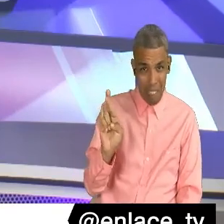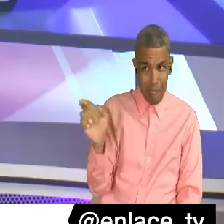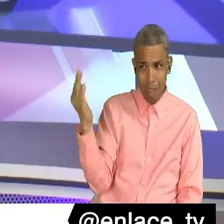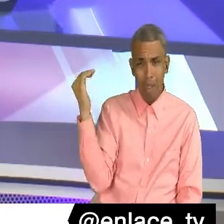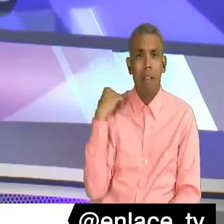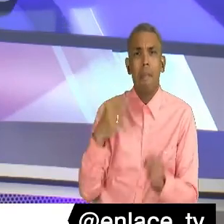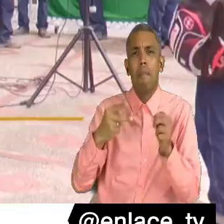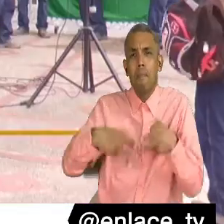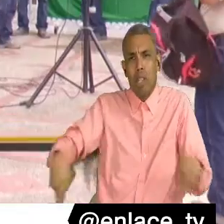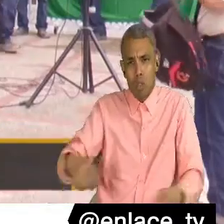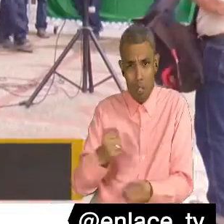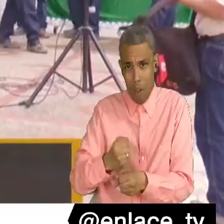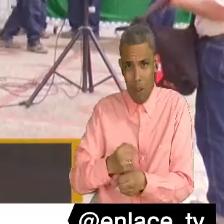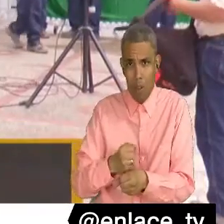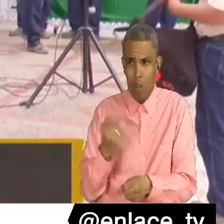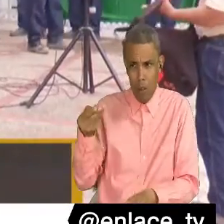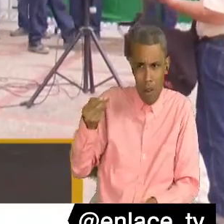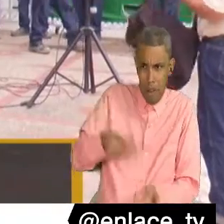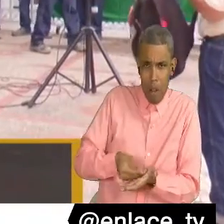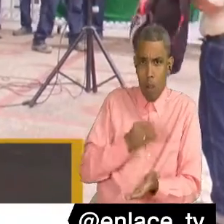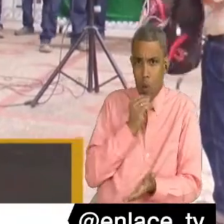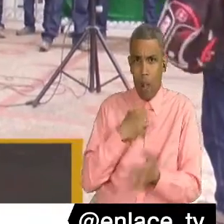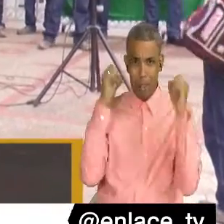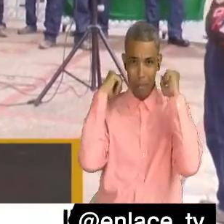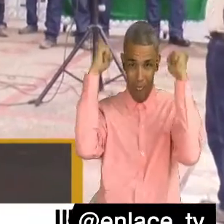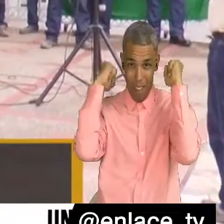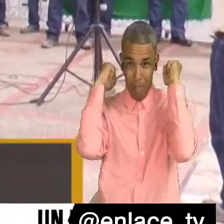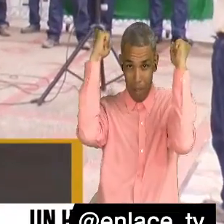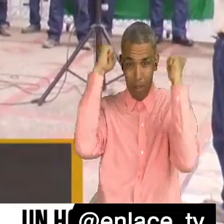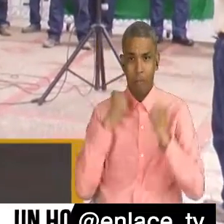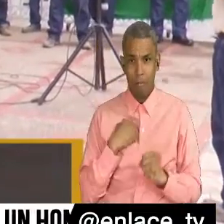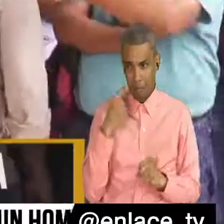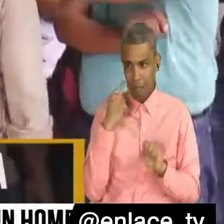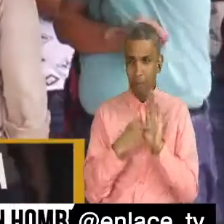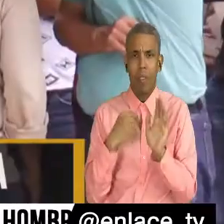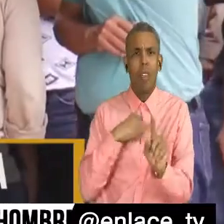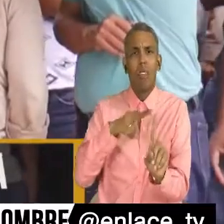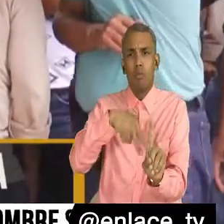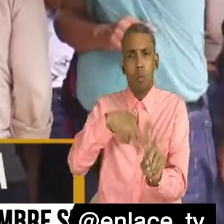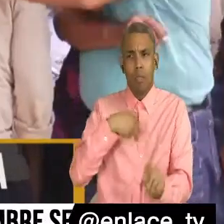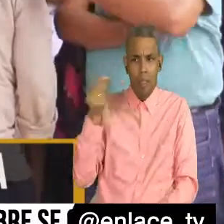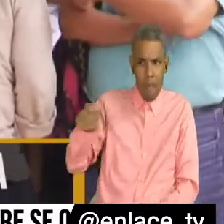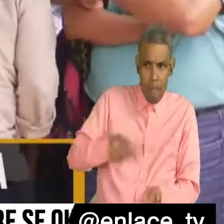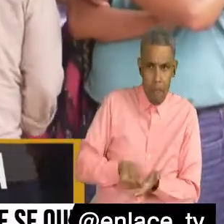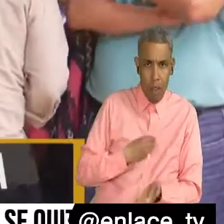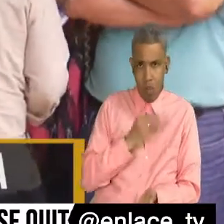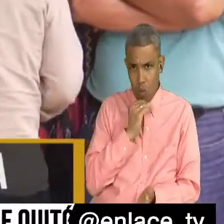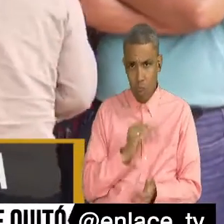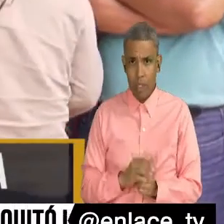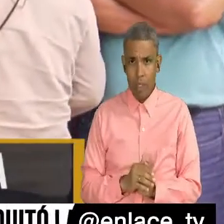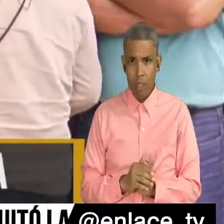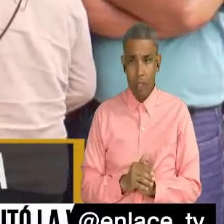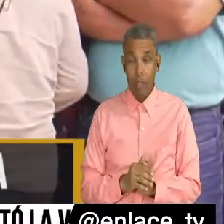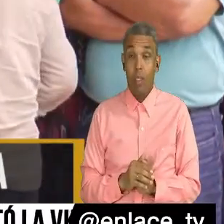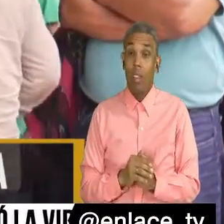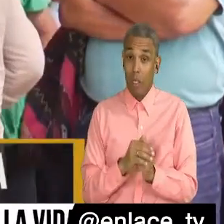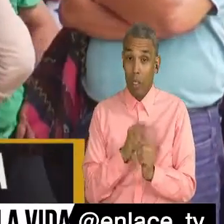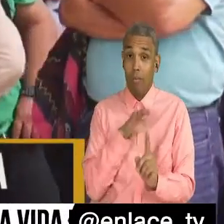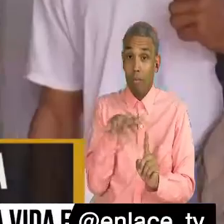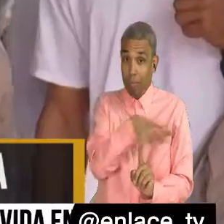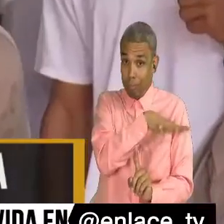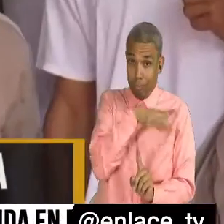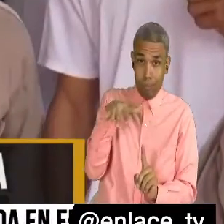2 meses. Los trabajadores de la firma Mota Engil hace 2 meses no reciben salario. La situación para ellos con el pasar de los días es